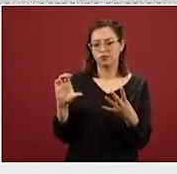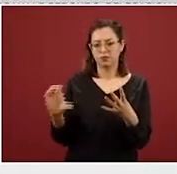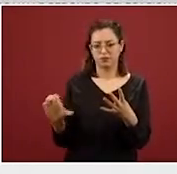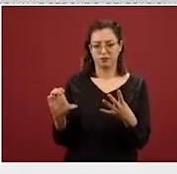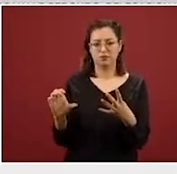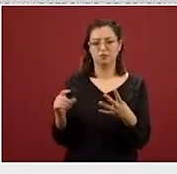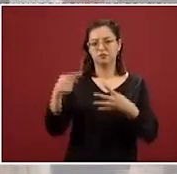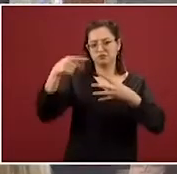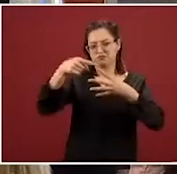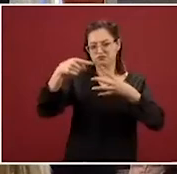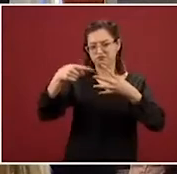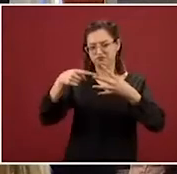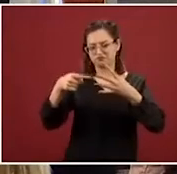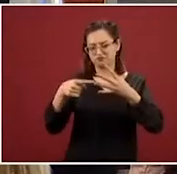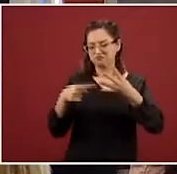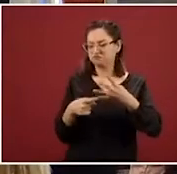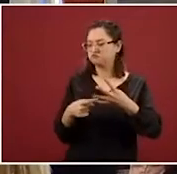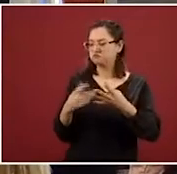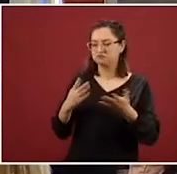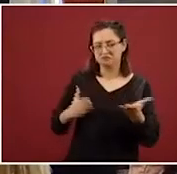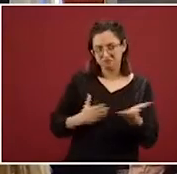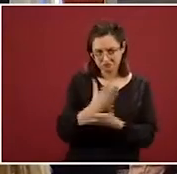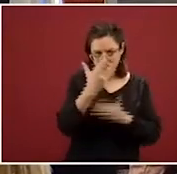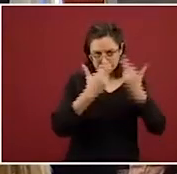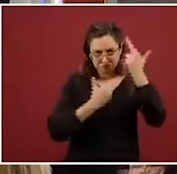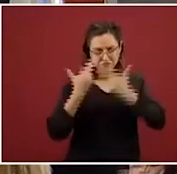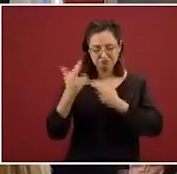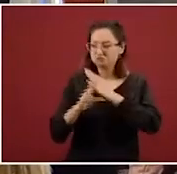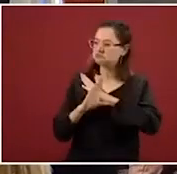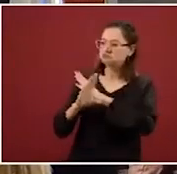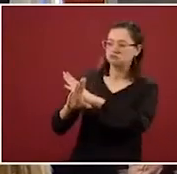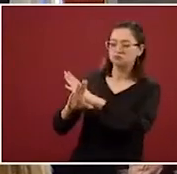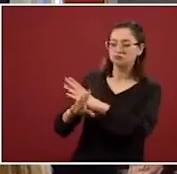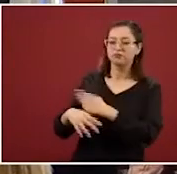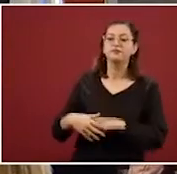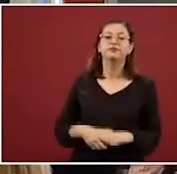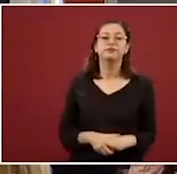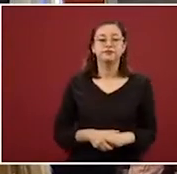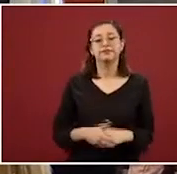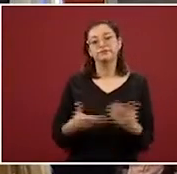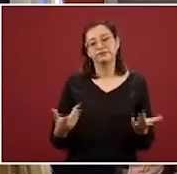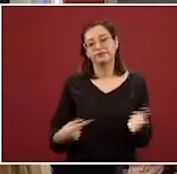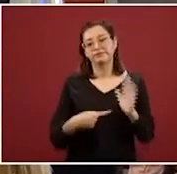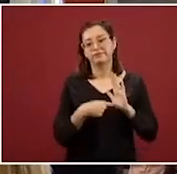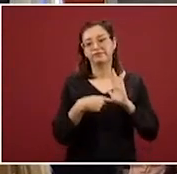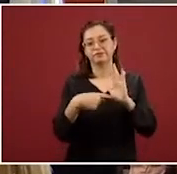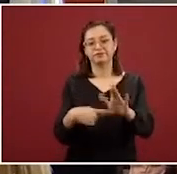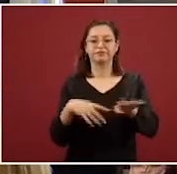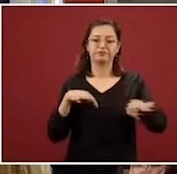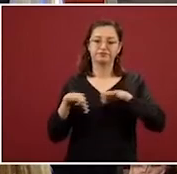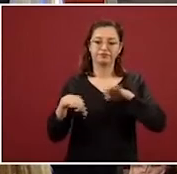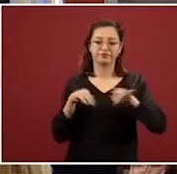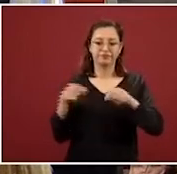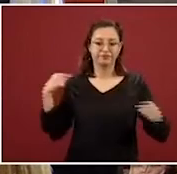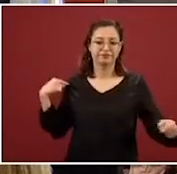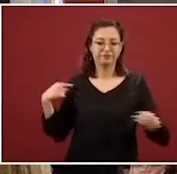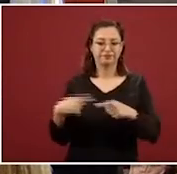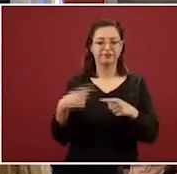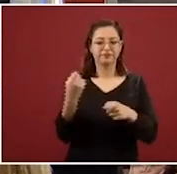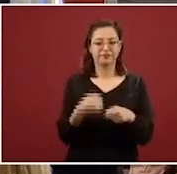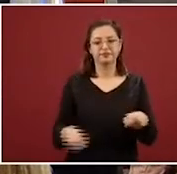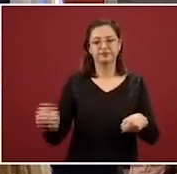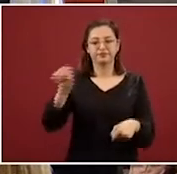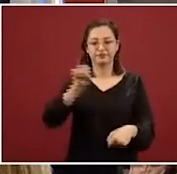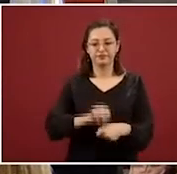Noreste en Tijuana, Baja California. Esos son los resultados del trabajo y los precios de